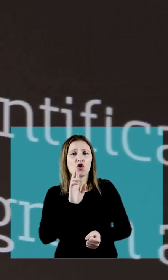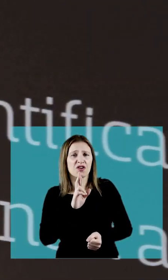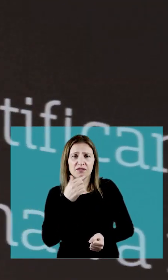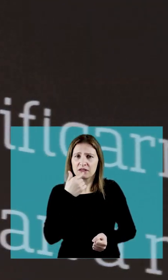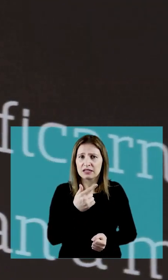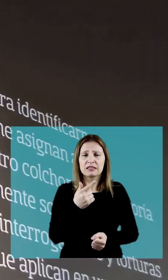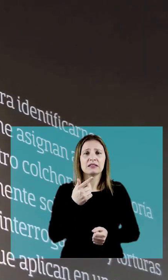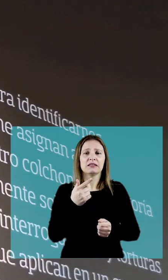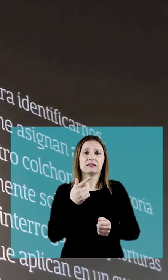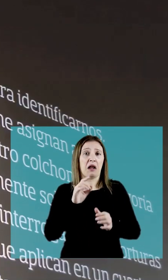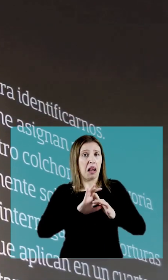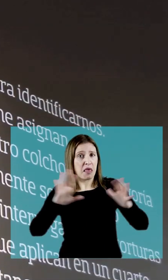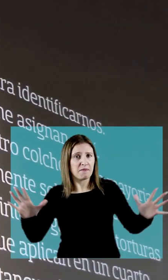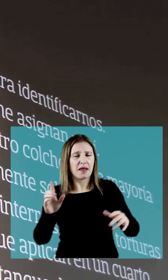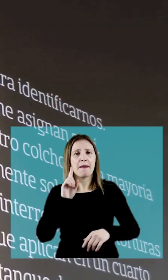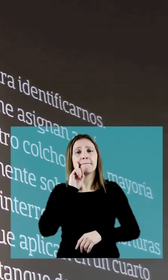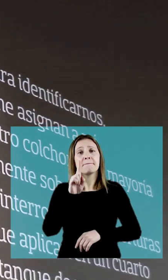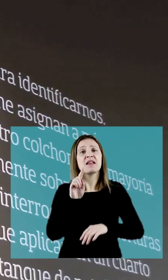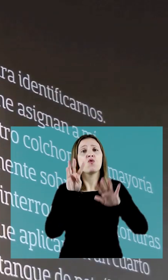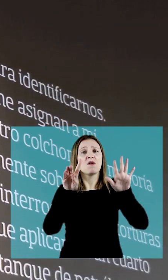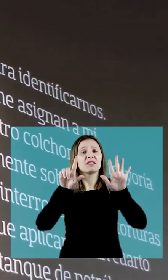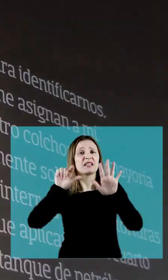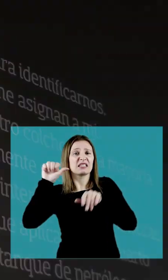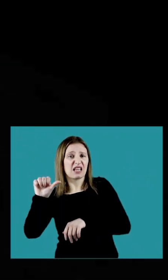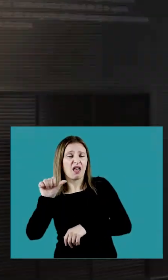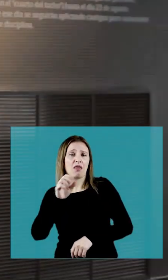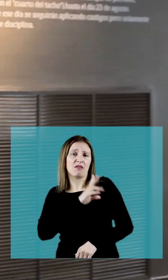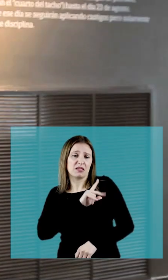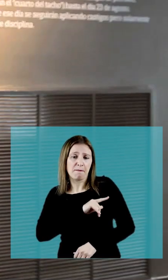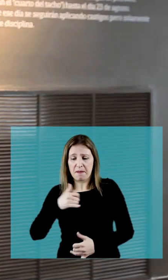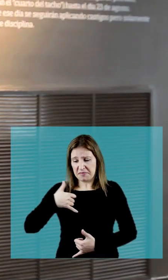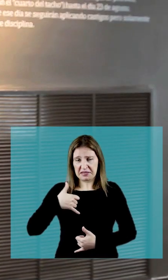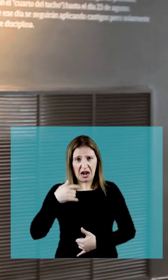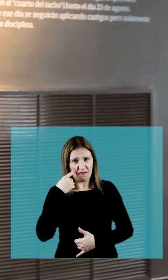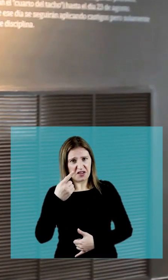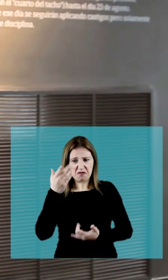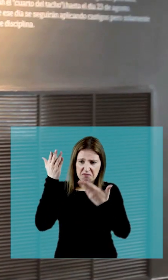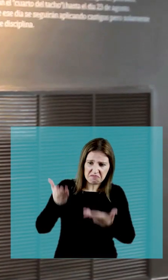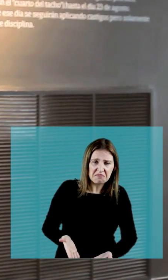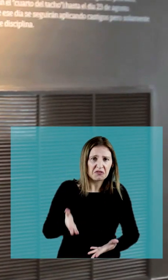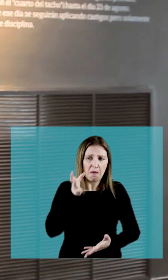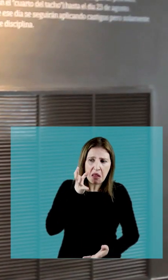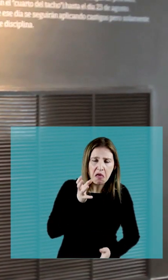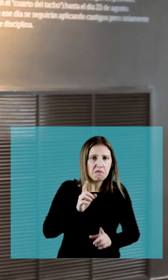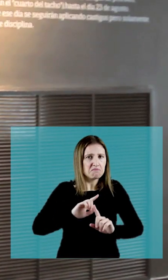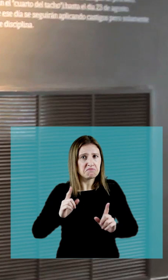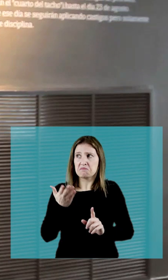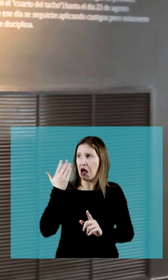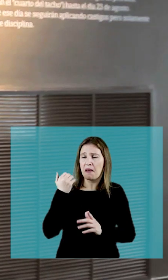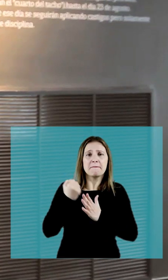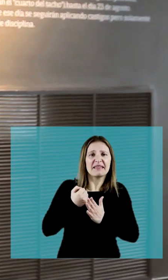del año 76. Seguramente los militares lo consideraban inofensivo y además no era un militante político, nunca lo había